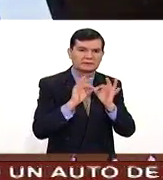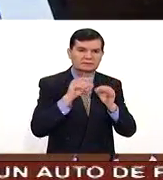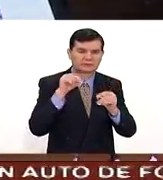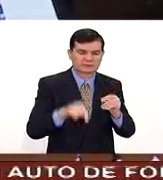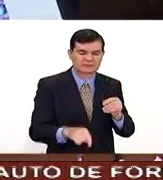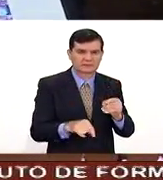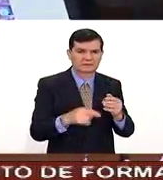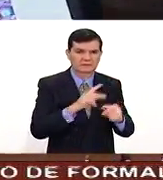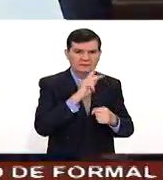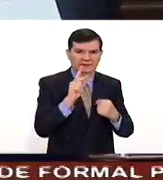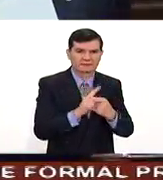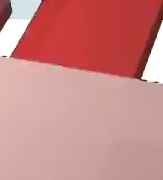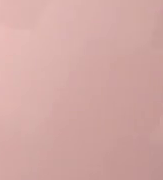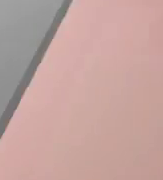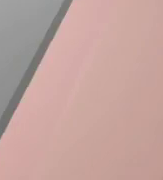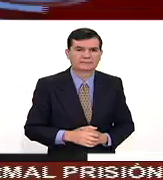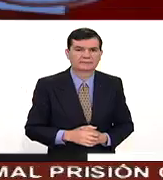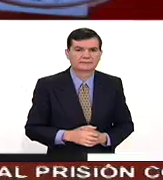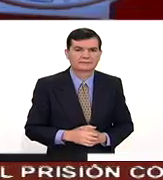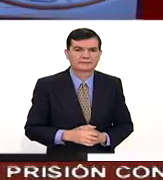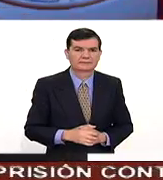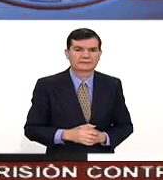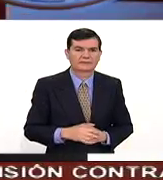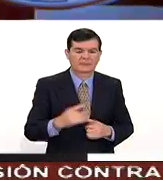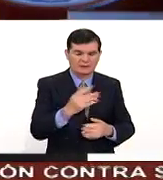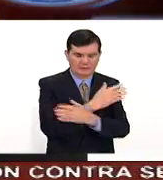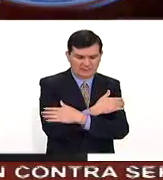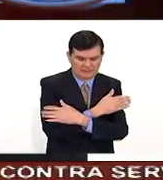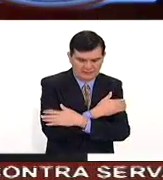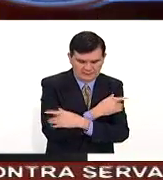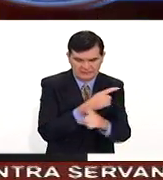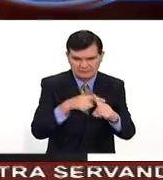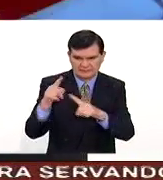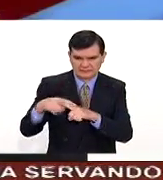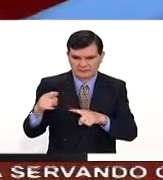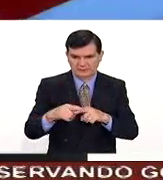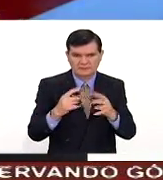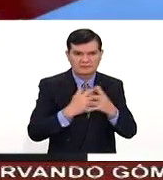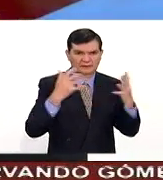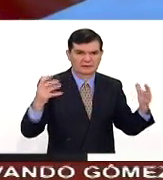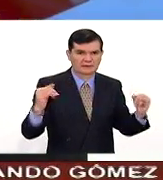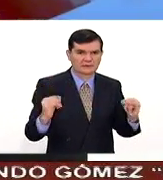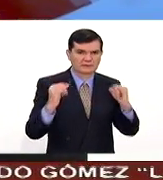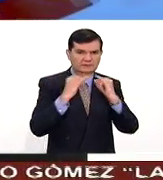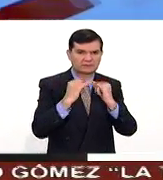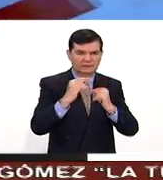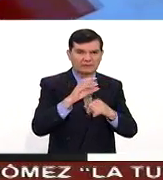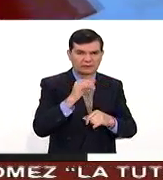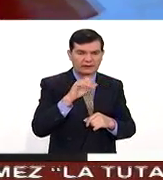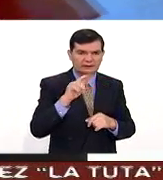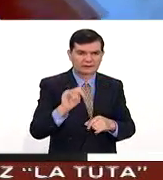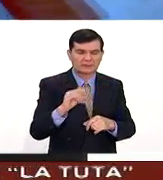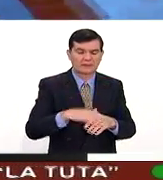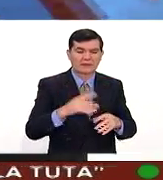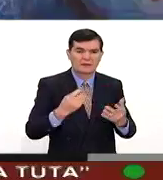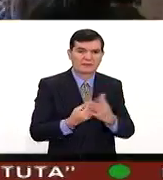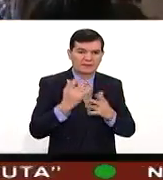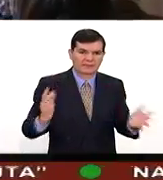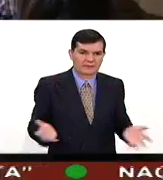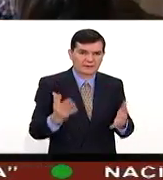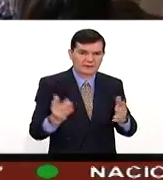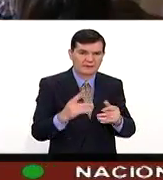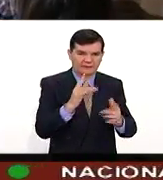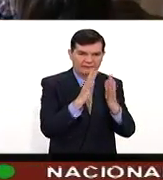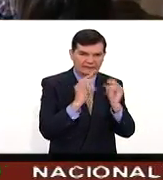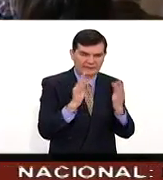de este país. Un fuerte abrazo a toda la comunidad de este gran instituto, el CONACYT. El Instituto Nacional del Emprendedor y el gobierno